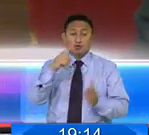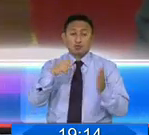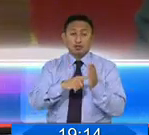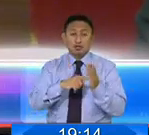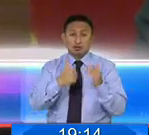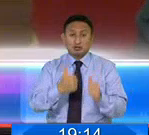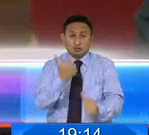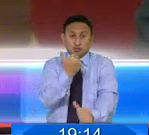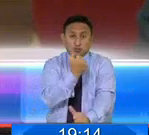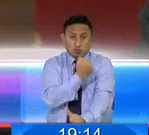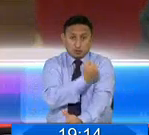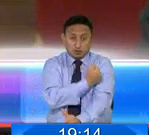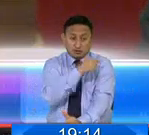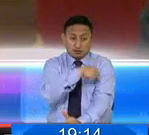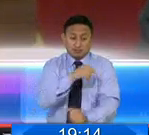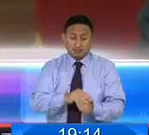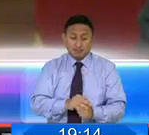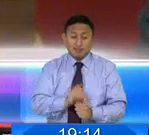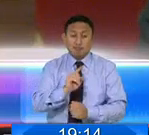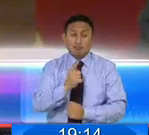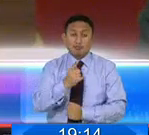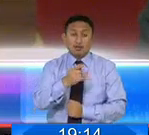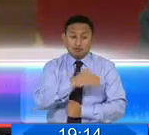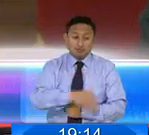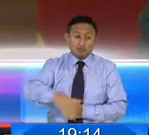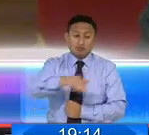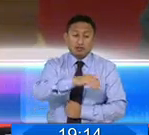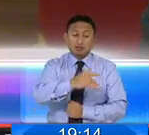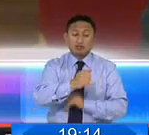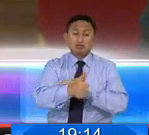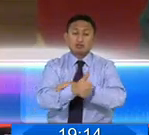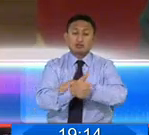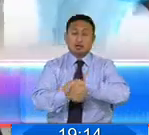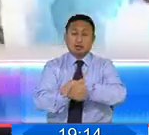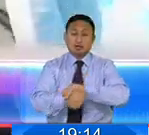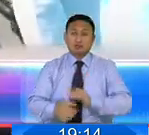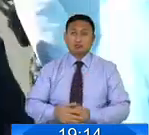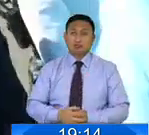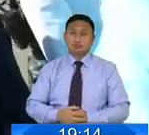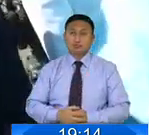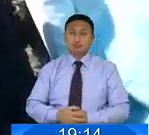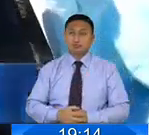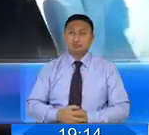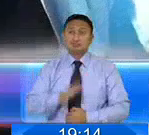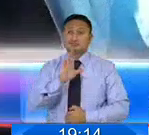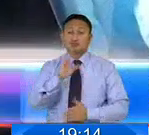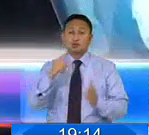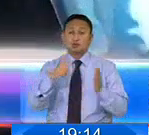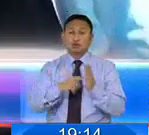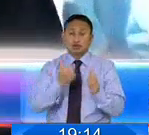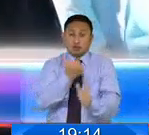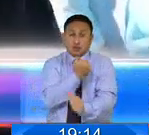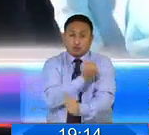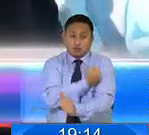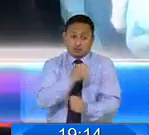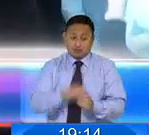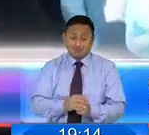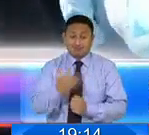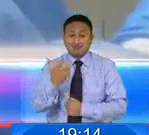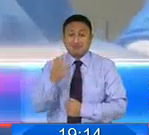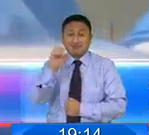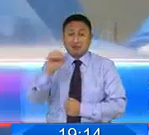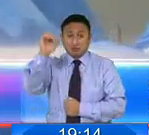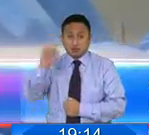vacunas para que sea vacunada la primera línea de las Islas Galápagos. Con estas 5.000 vacunas se comprende que el 13%